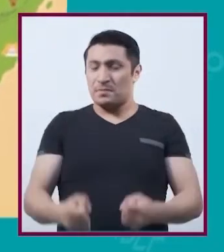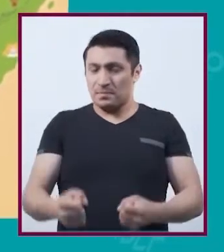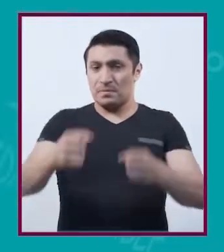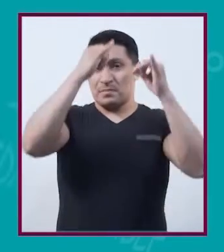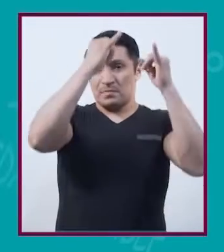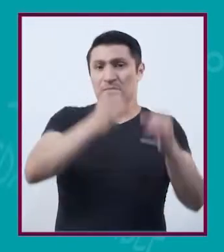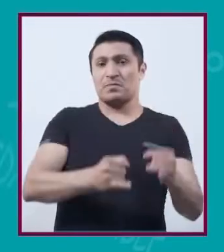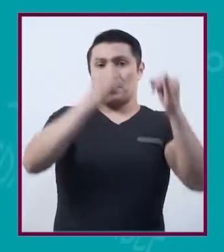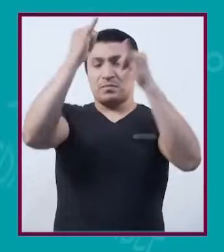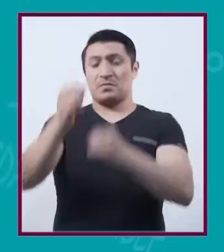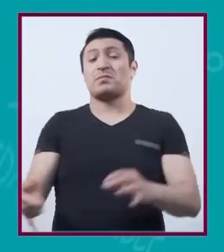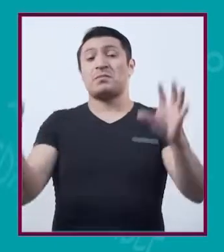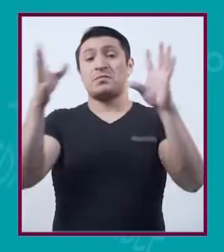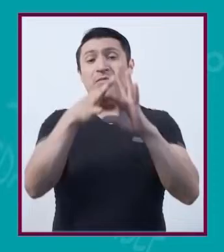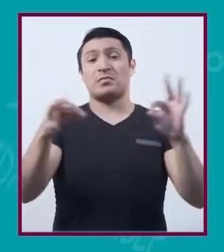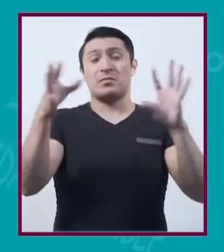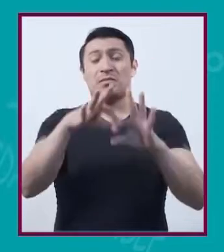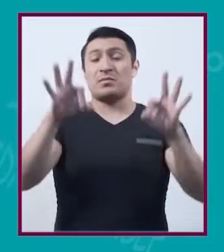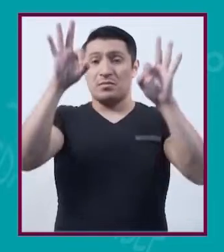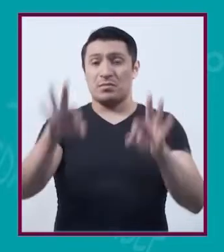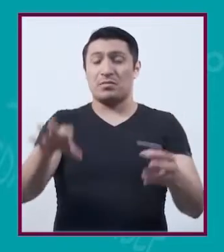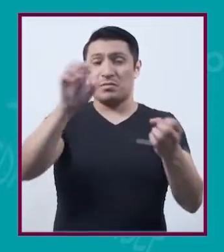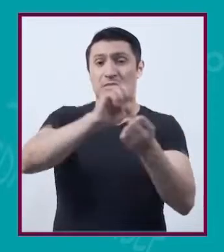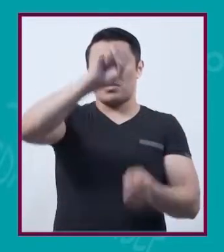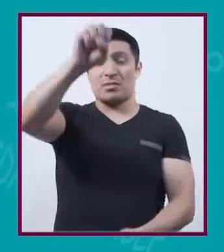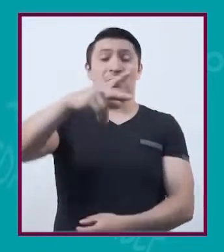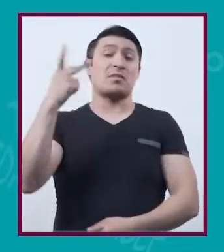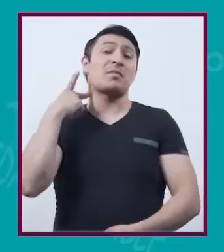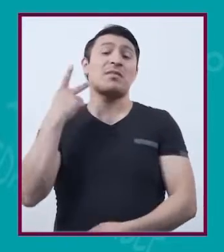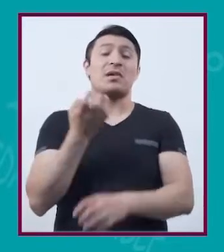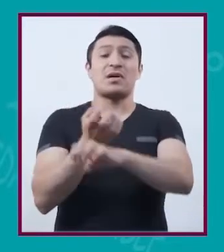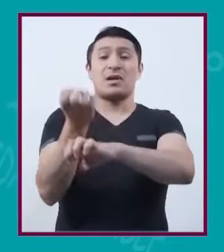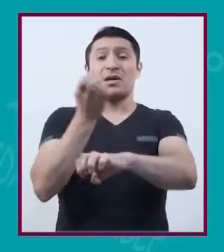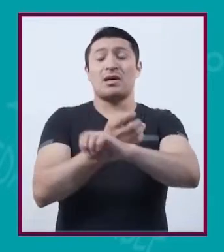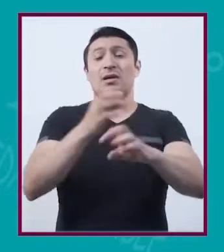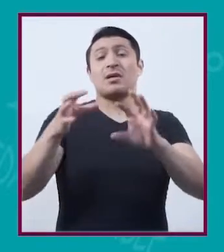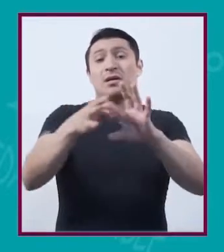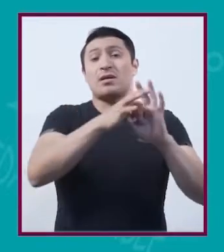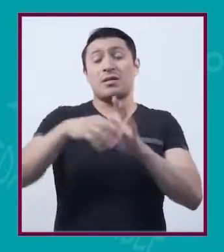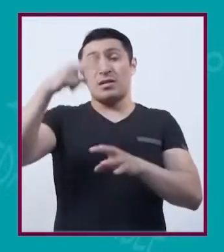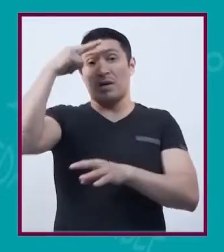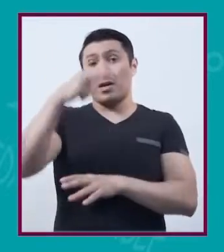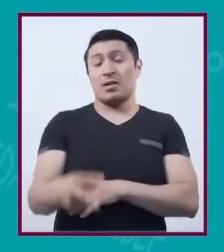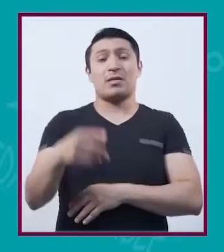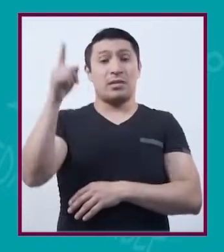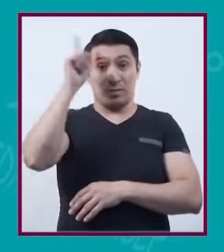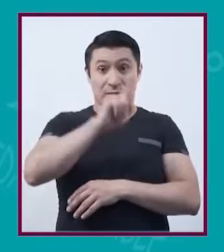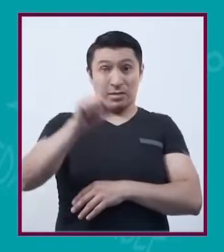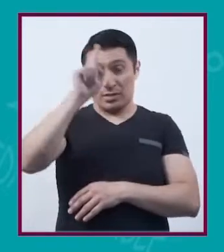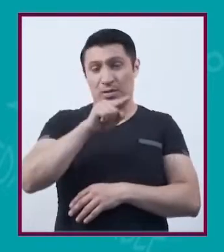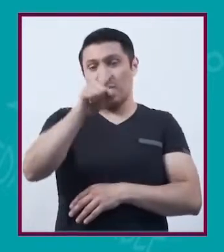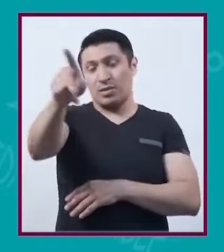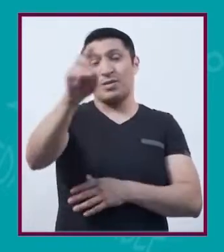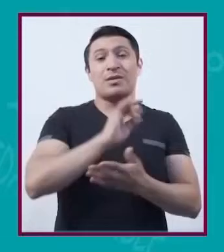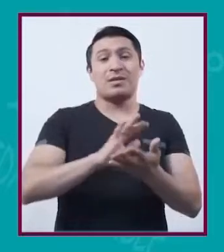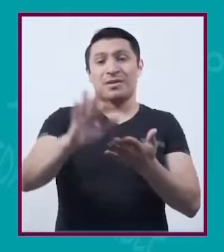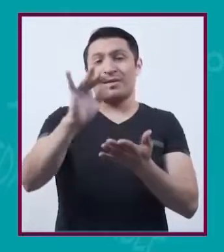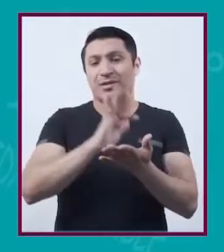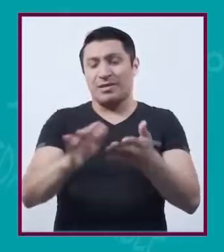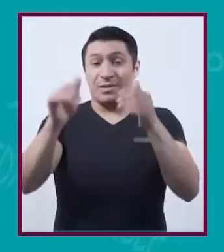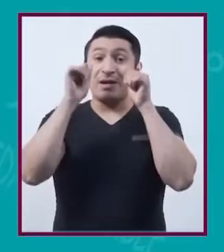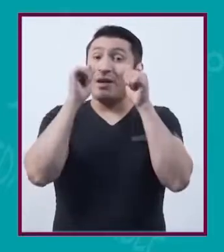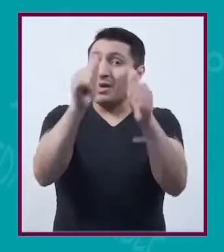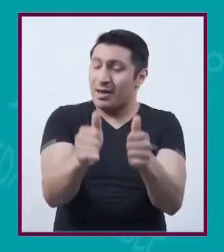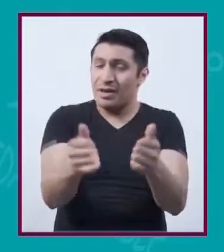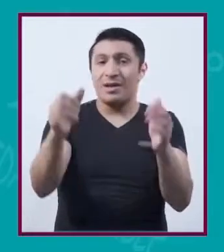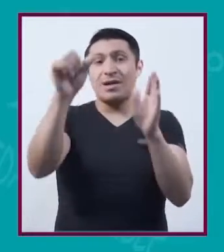muchos más. Estas garantías individuales están bien explicadas en la Constitución Política de los Estados Unidos Mexicanos